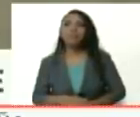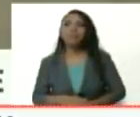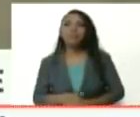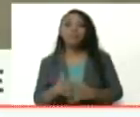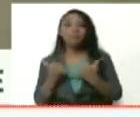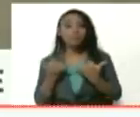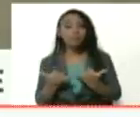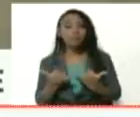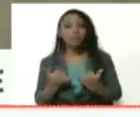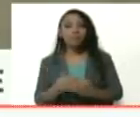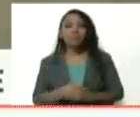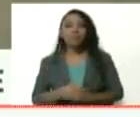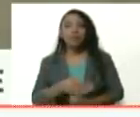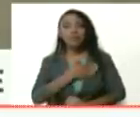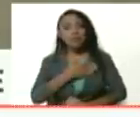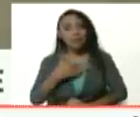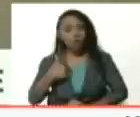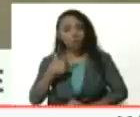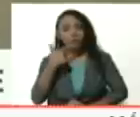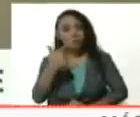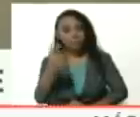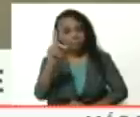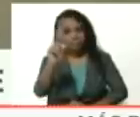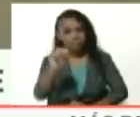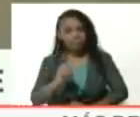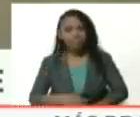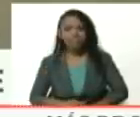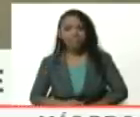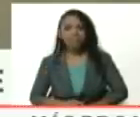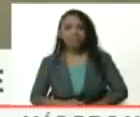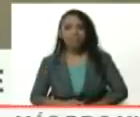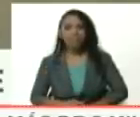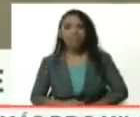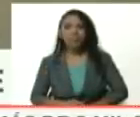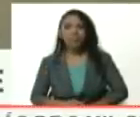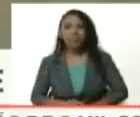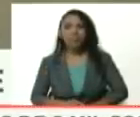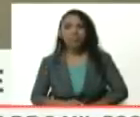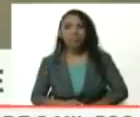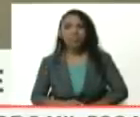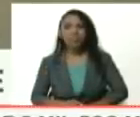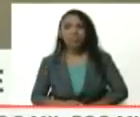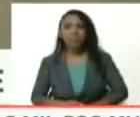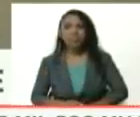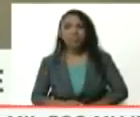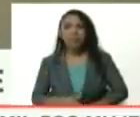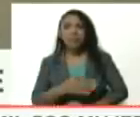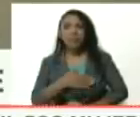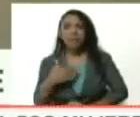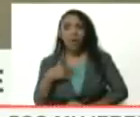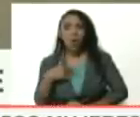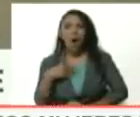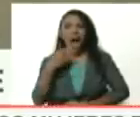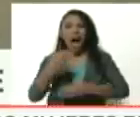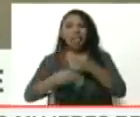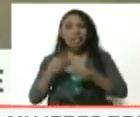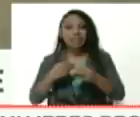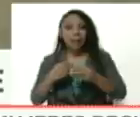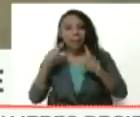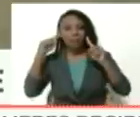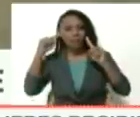Ahora les quiero decir también lo siguiente, y quiero hacer énfasis en